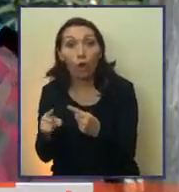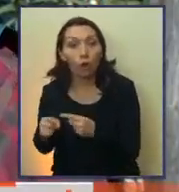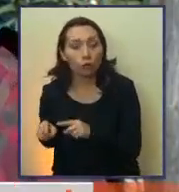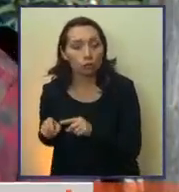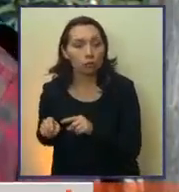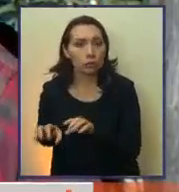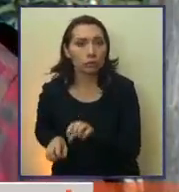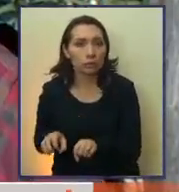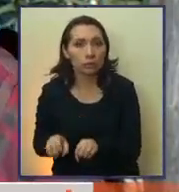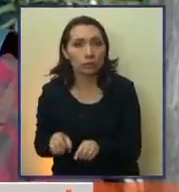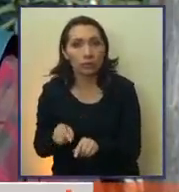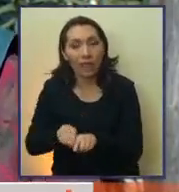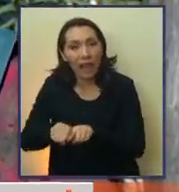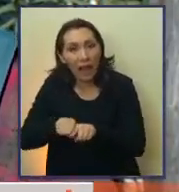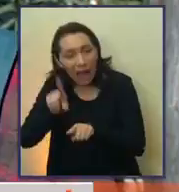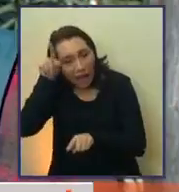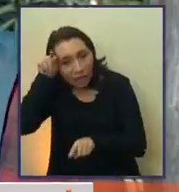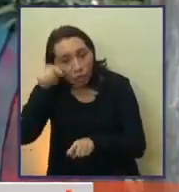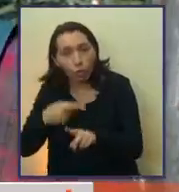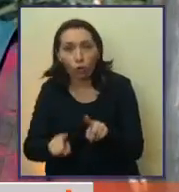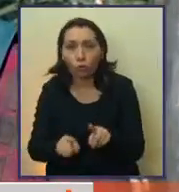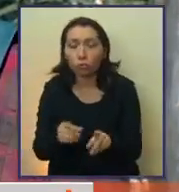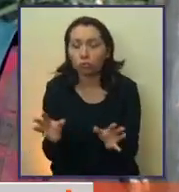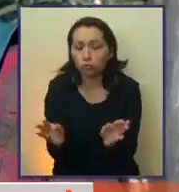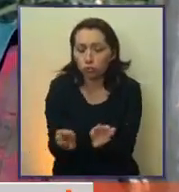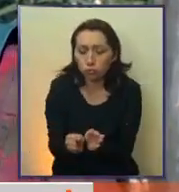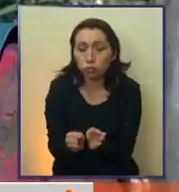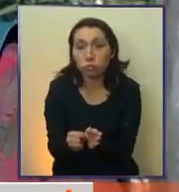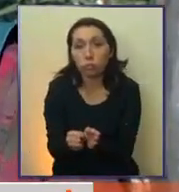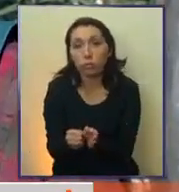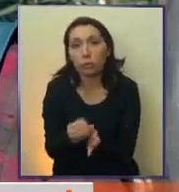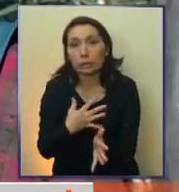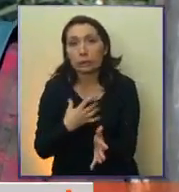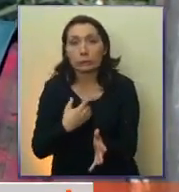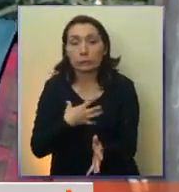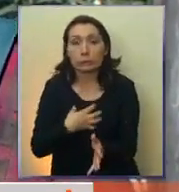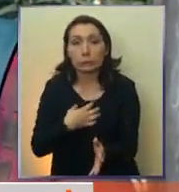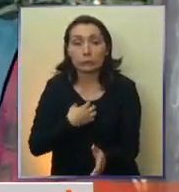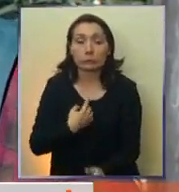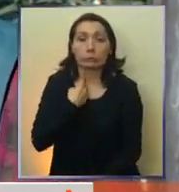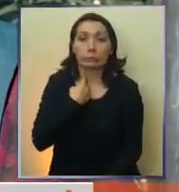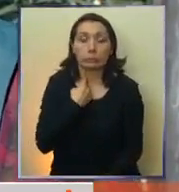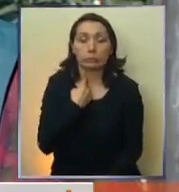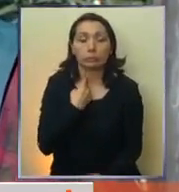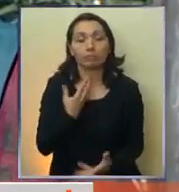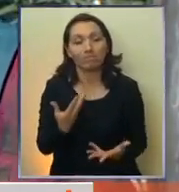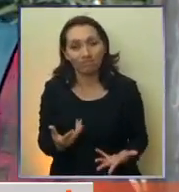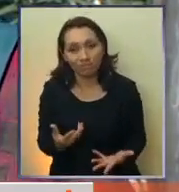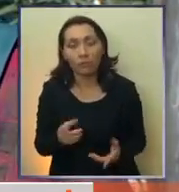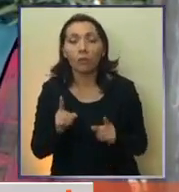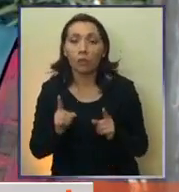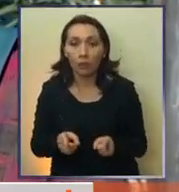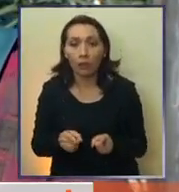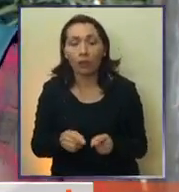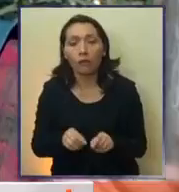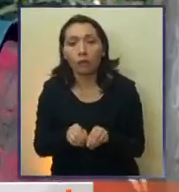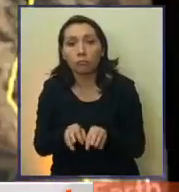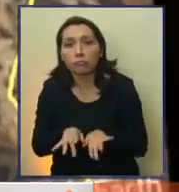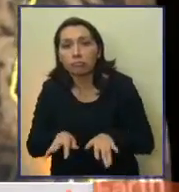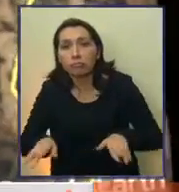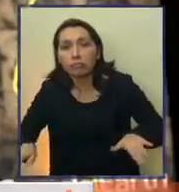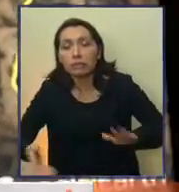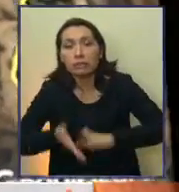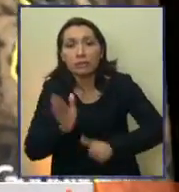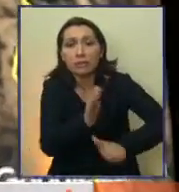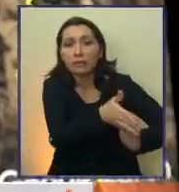ratones entre otros mismos carnívoros pequeños que puede sentirse amenazado y por lo tanto van a entender a huir del lugar